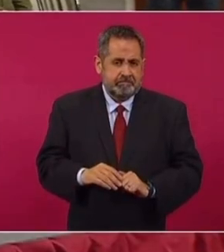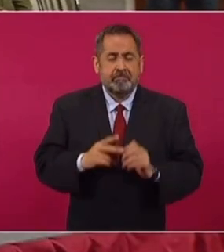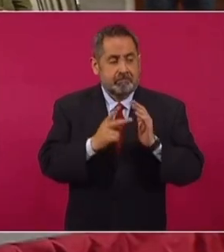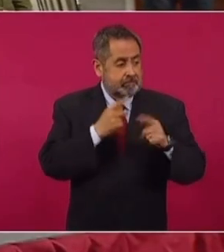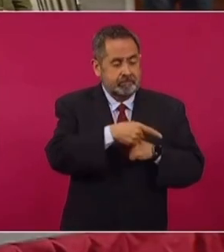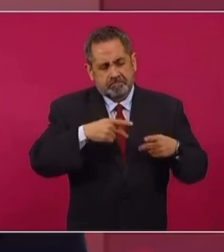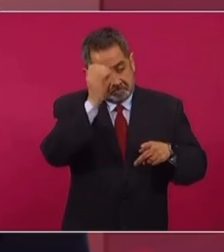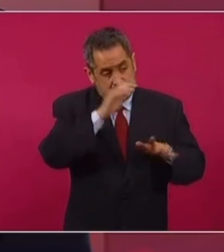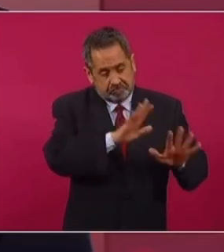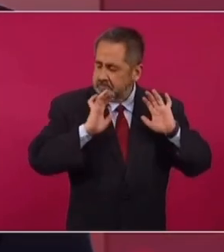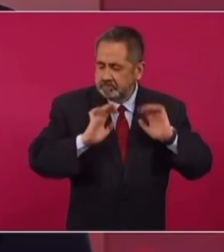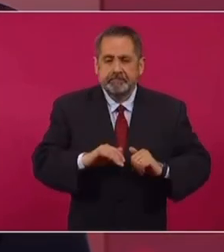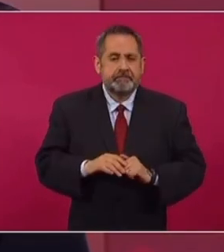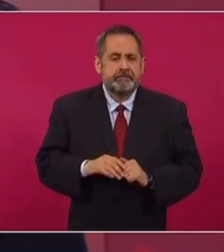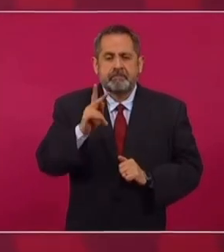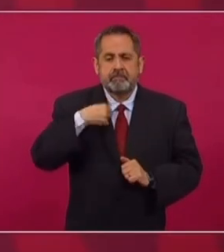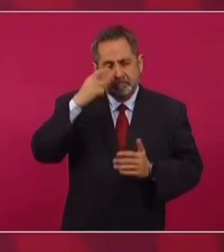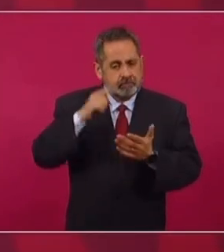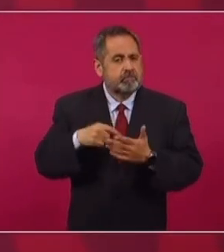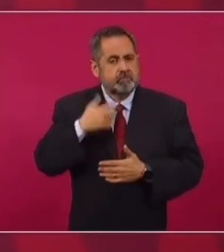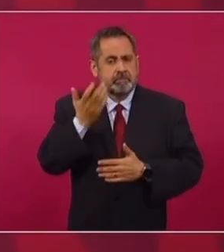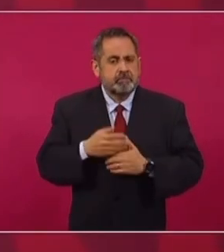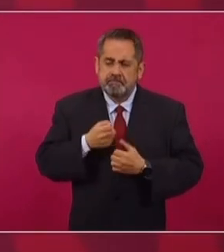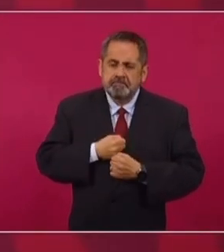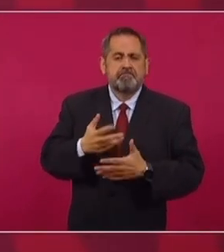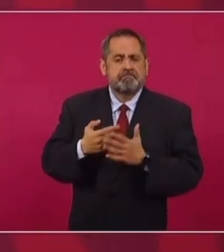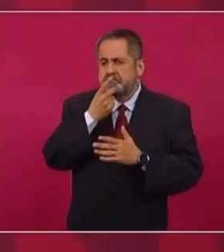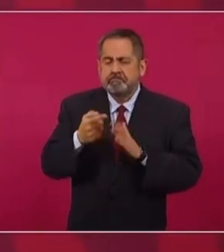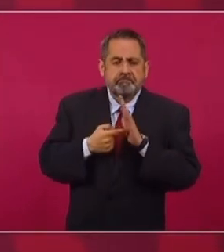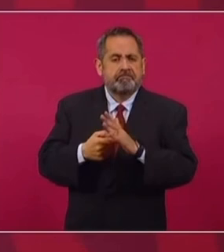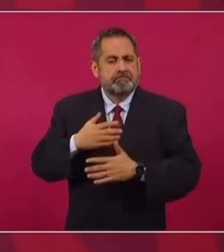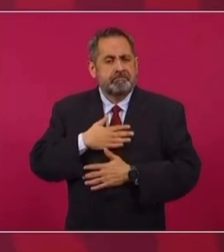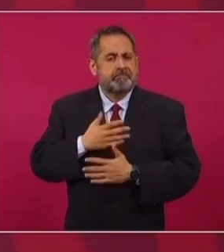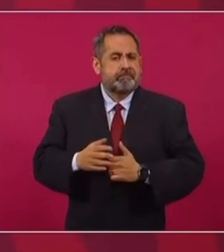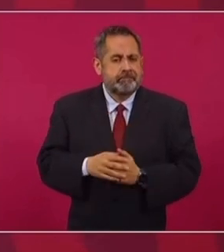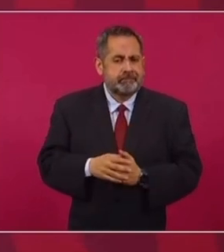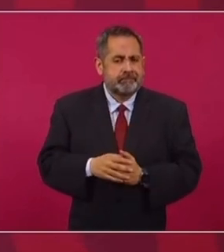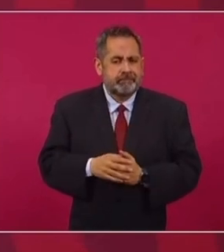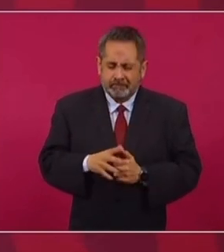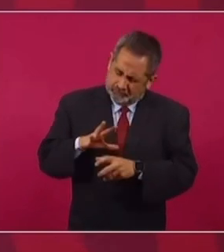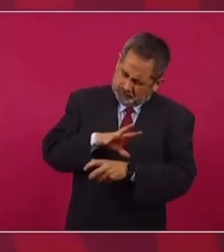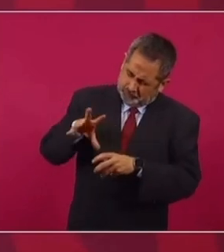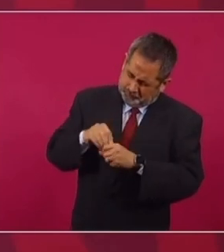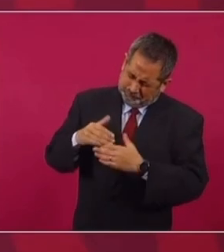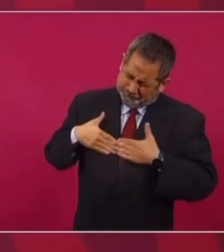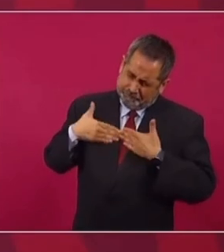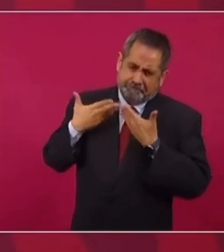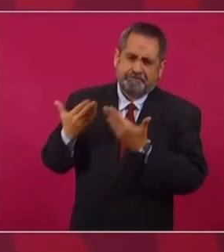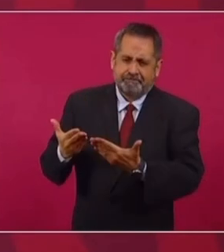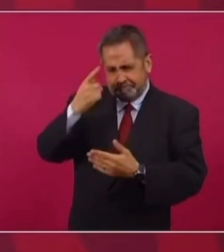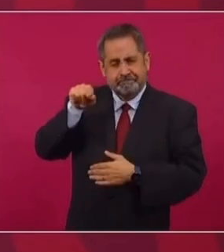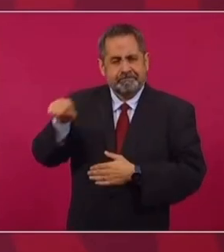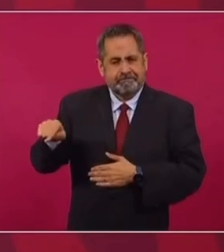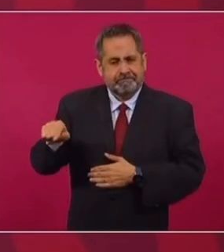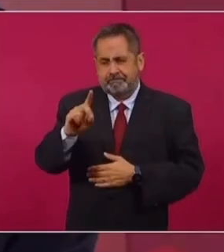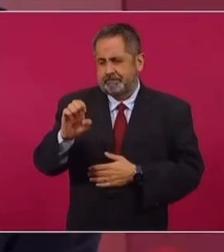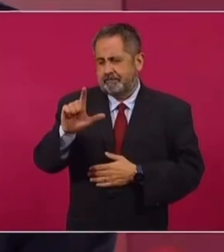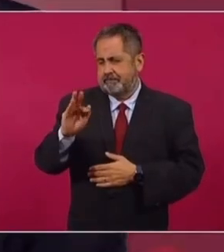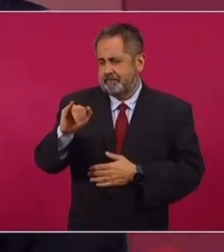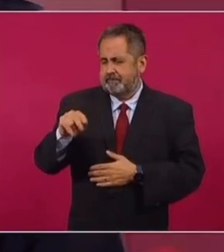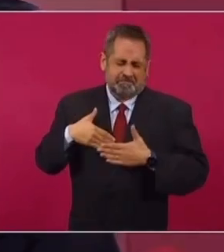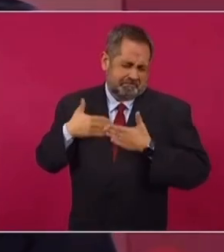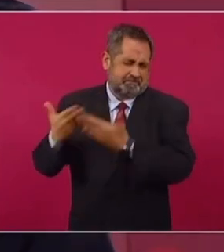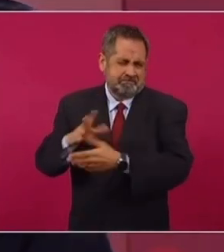Vuelven con lo mismo. Pero yo quiero expresar mi absoluta confianza a la maestra